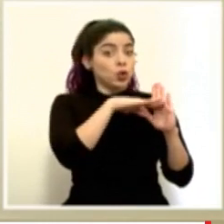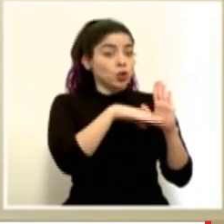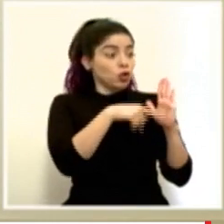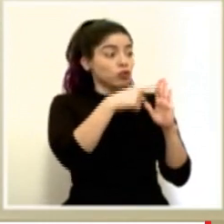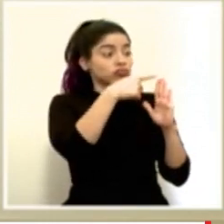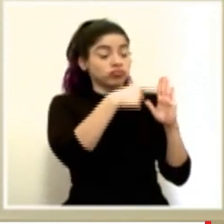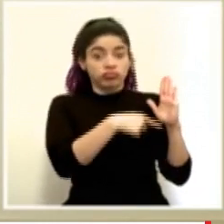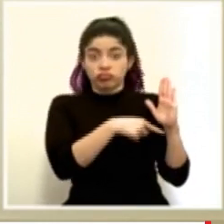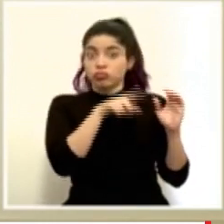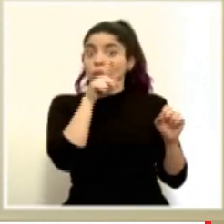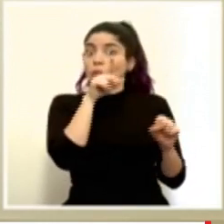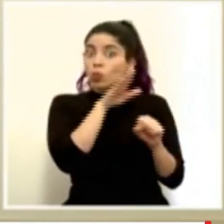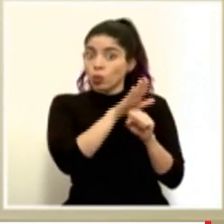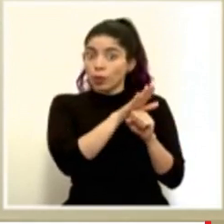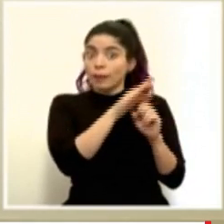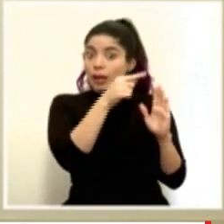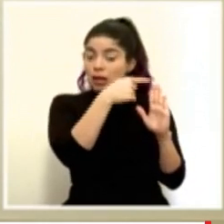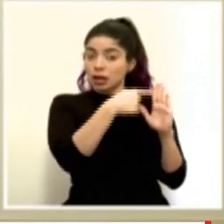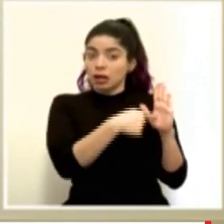cumplen con todas las medidas